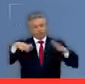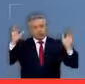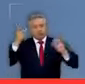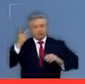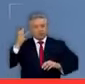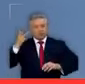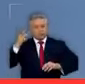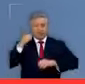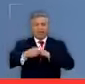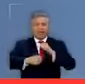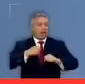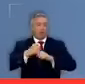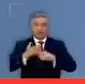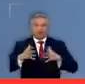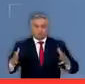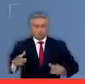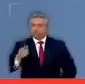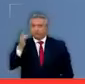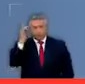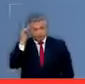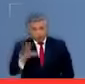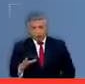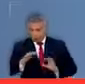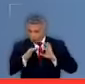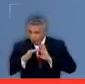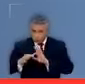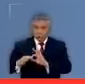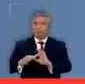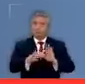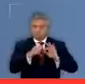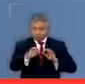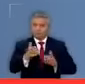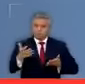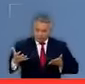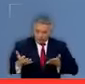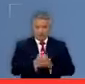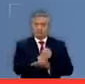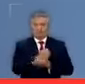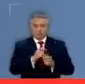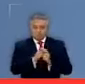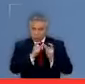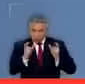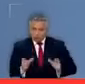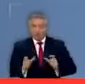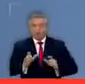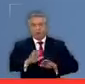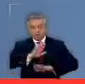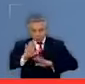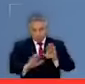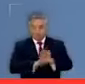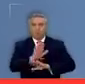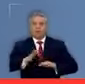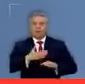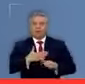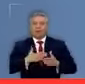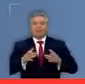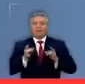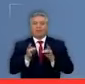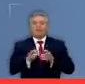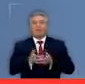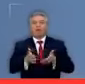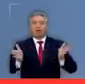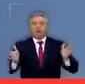décadas. Solo unidos lograremos resguardar y conservar nuestra democracia y